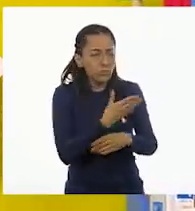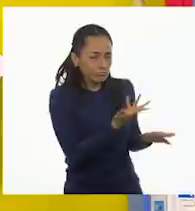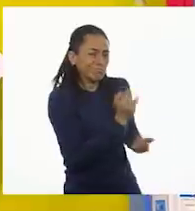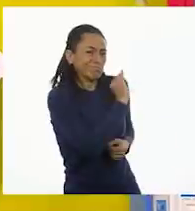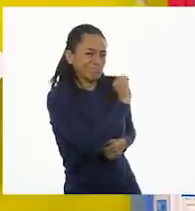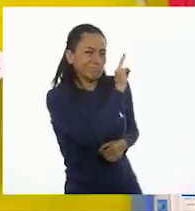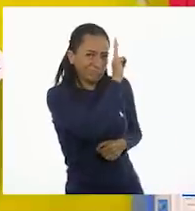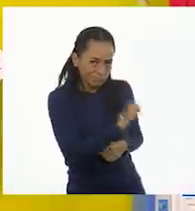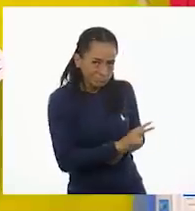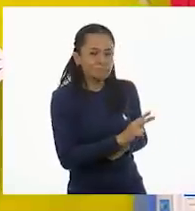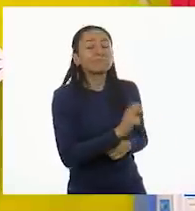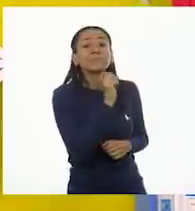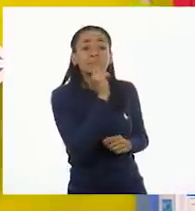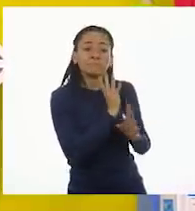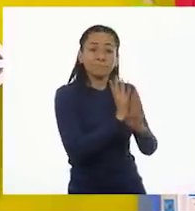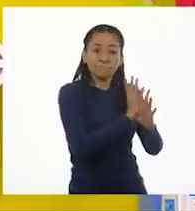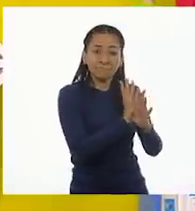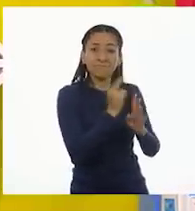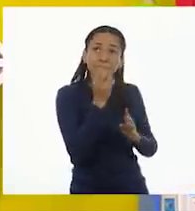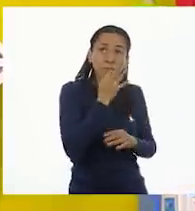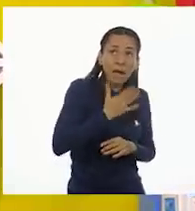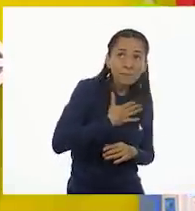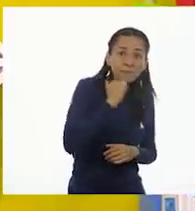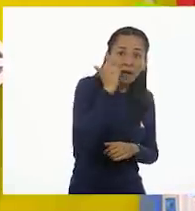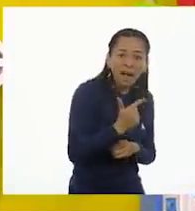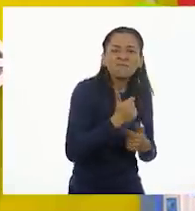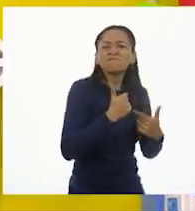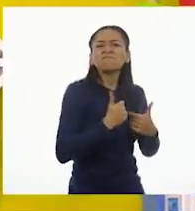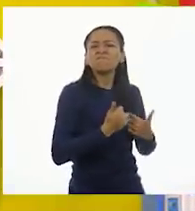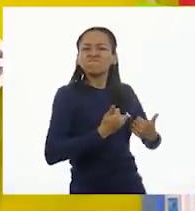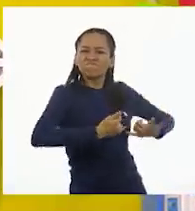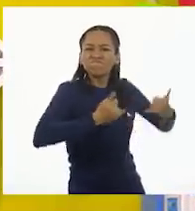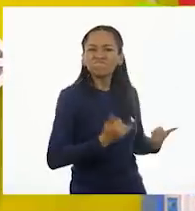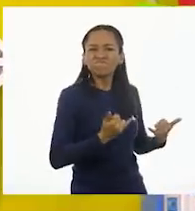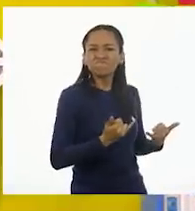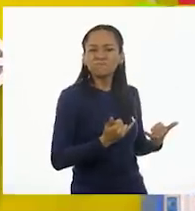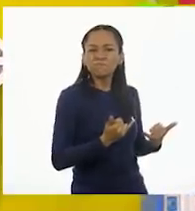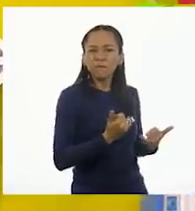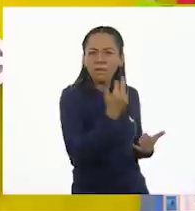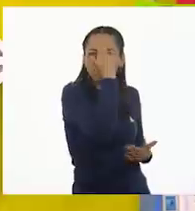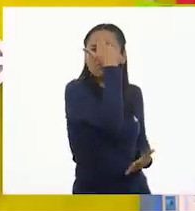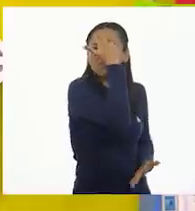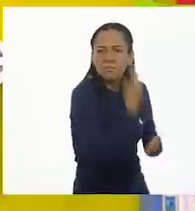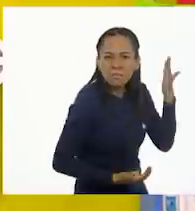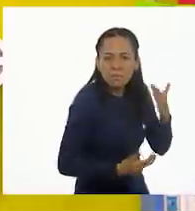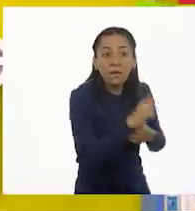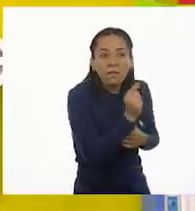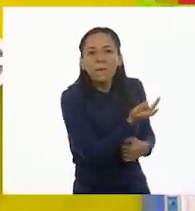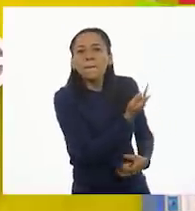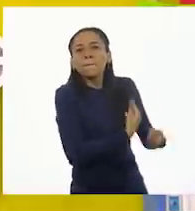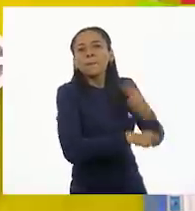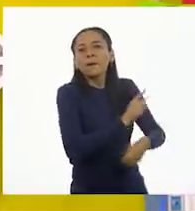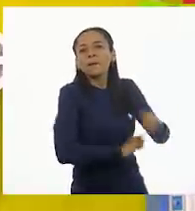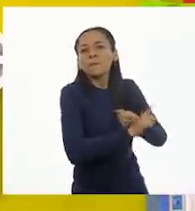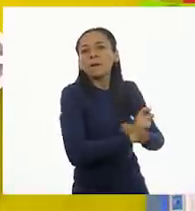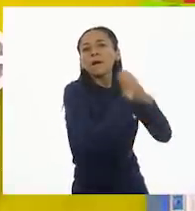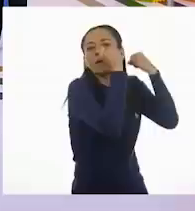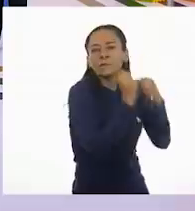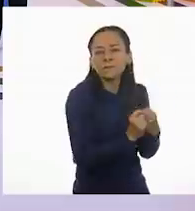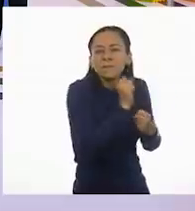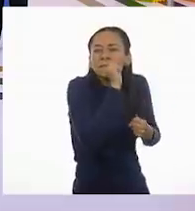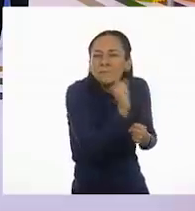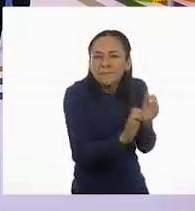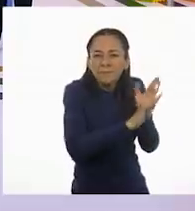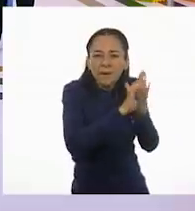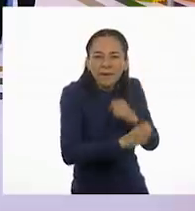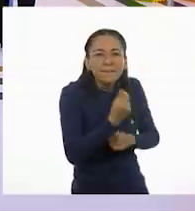es decir, no seguir las indicaciones, se puede generar conflictos, como en el caso de la niña que se metió en la fila, ¿no? Cierto. ¡Ay! Ahora sí